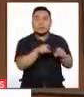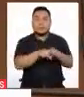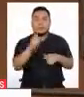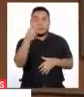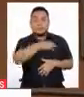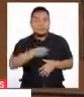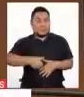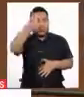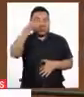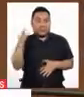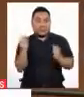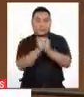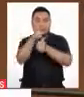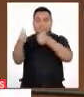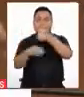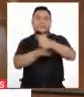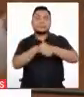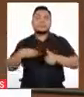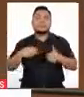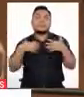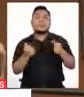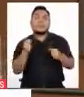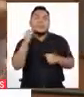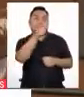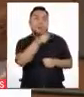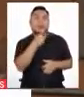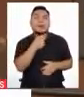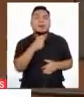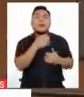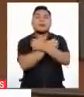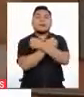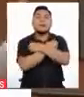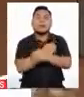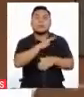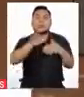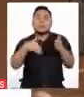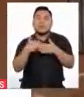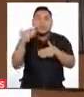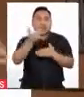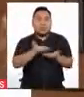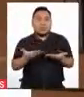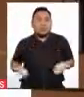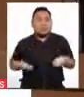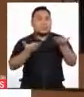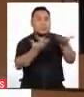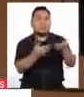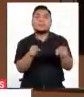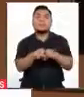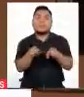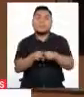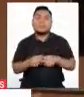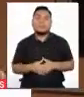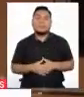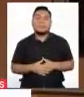primer ministro con la viceministra de Salud, ha estado en Lambayeque. En todos, llevando material, pero a la vez también